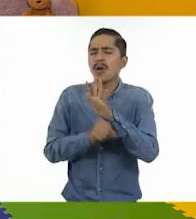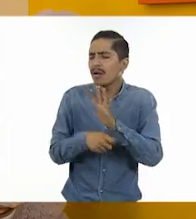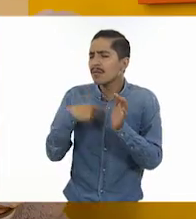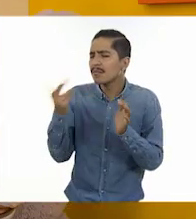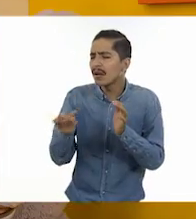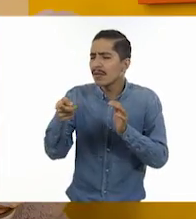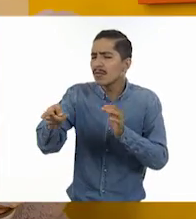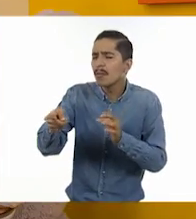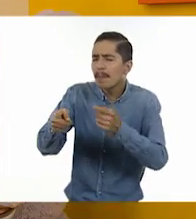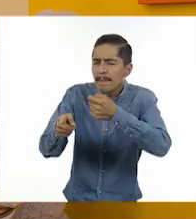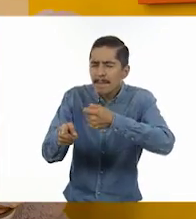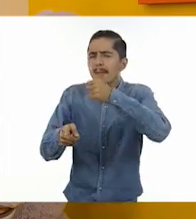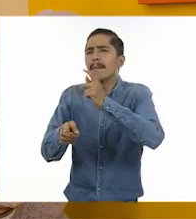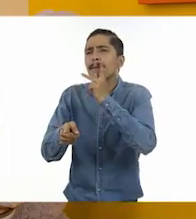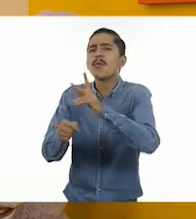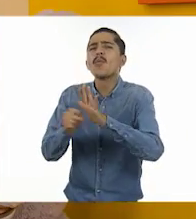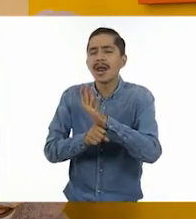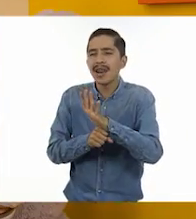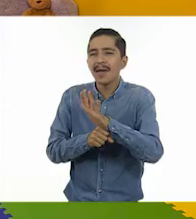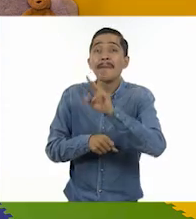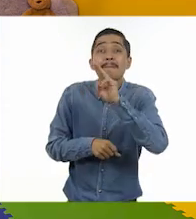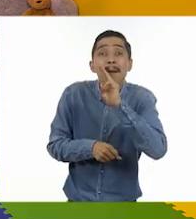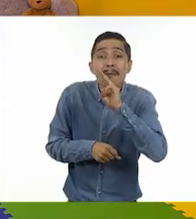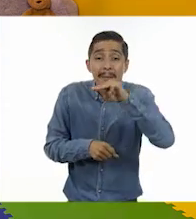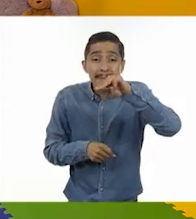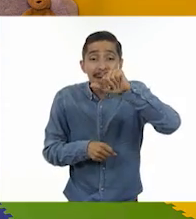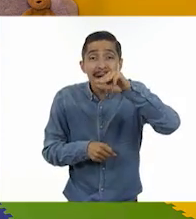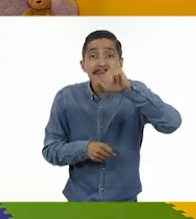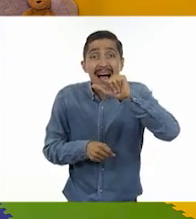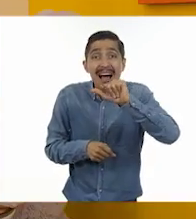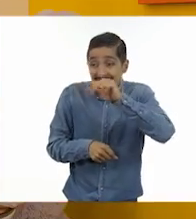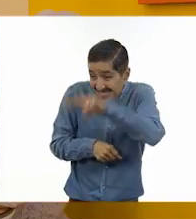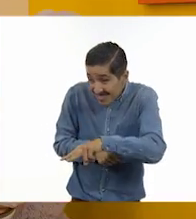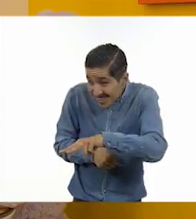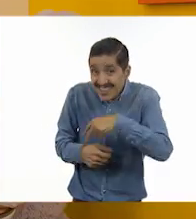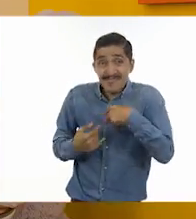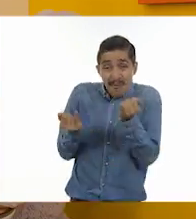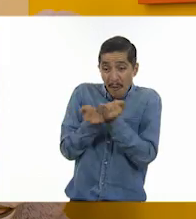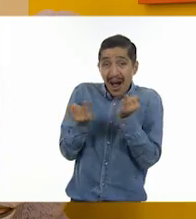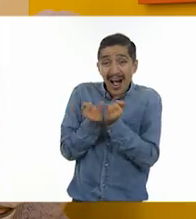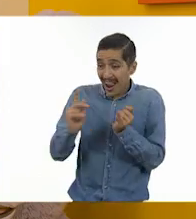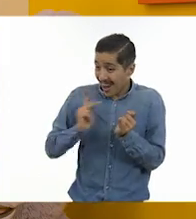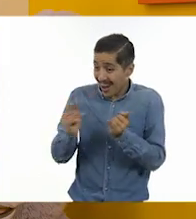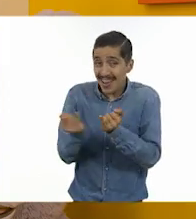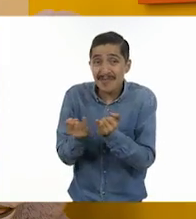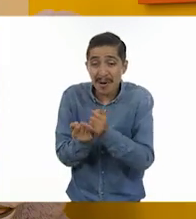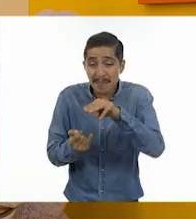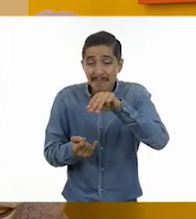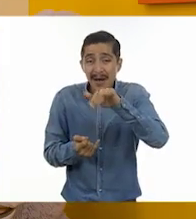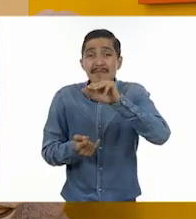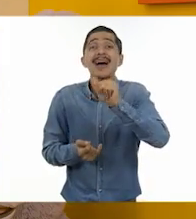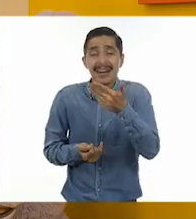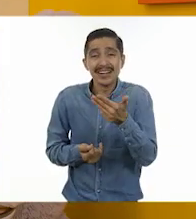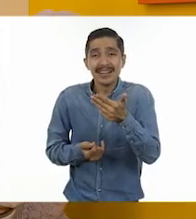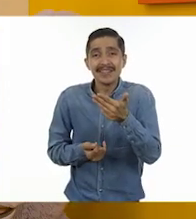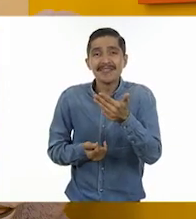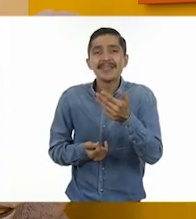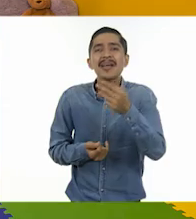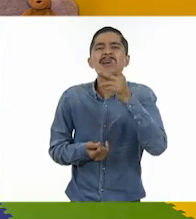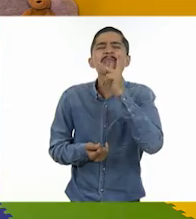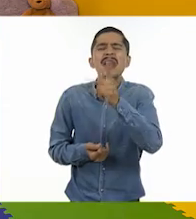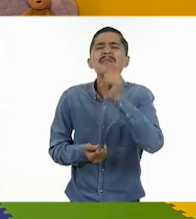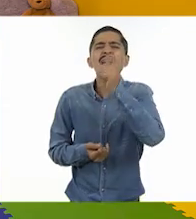Evelyn? La mía fue mamá. ¿En serio? ¿La mía también? En general, las primeras palabras son de 2